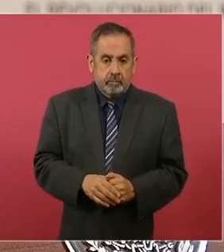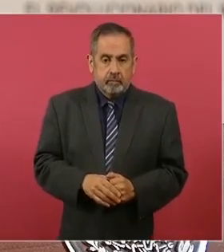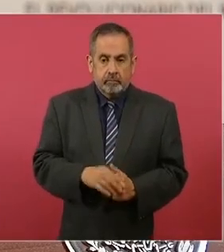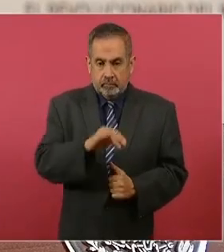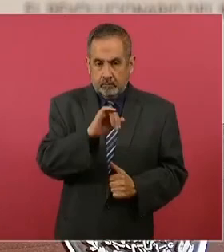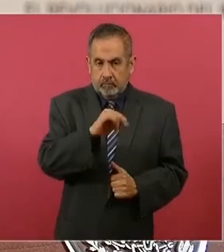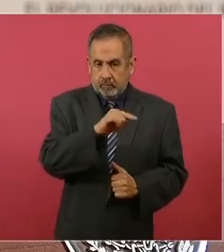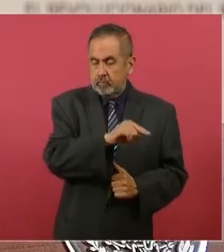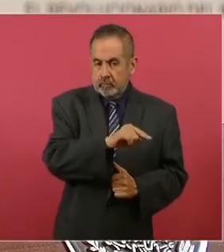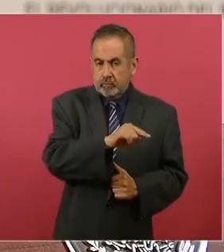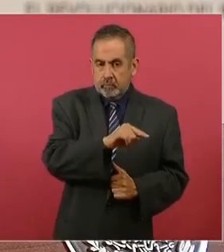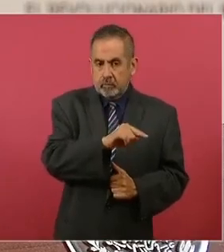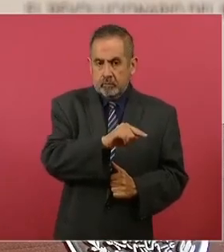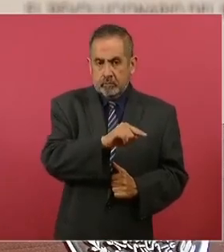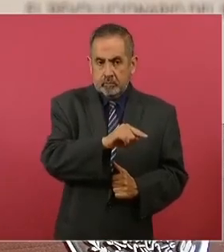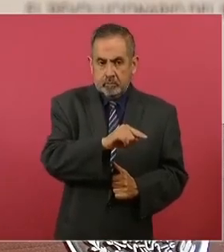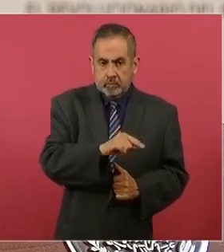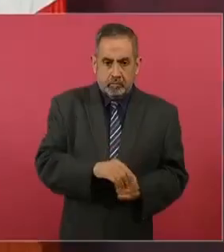sí